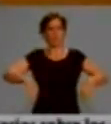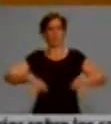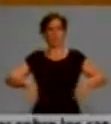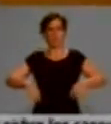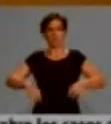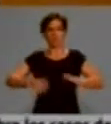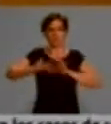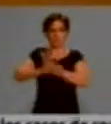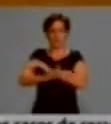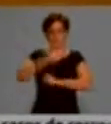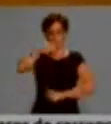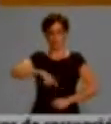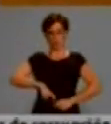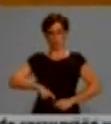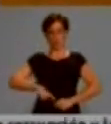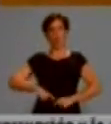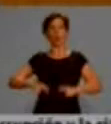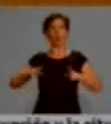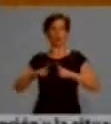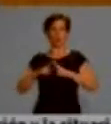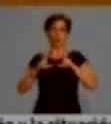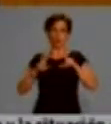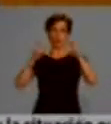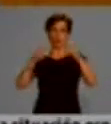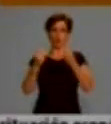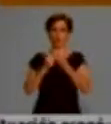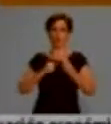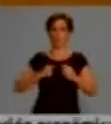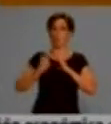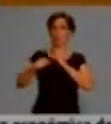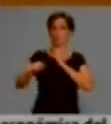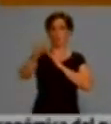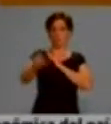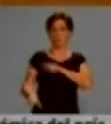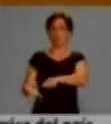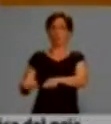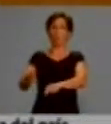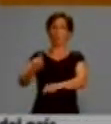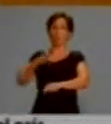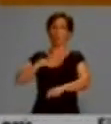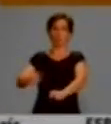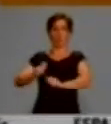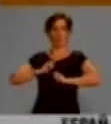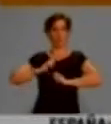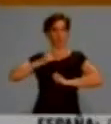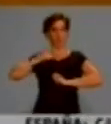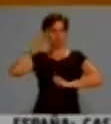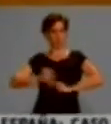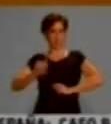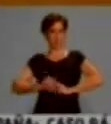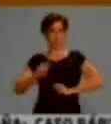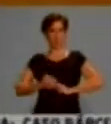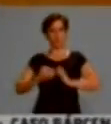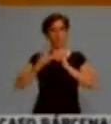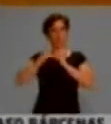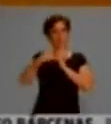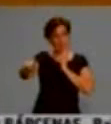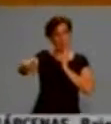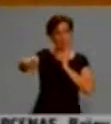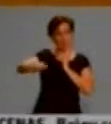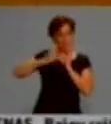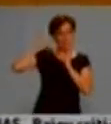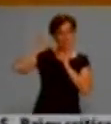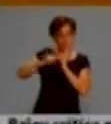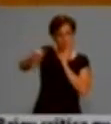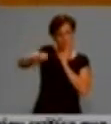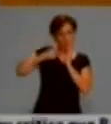los de un socio con otro que le puede poner en apuros. Intercambios de SMS que se prolongan